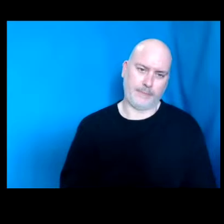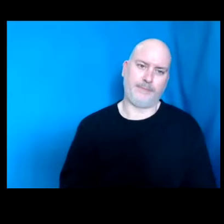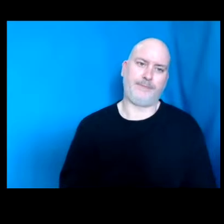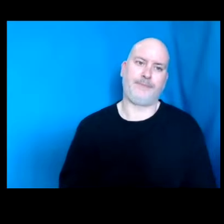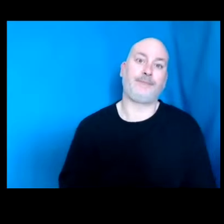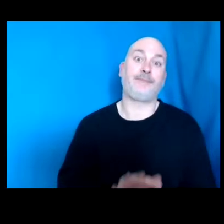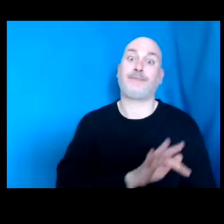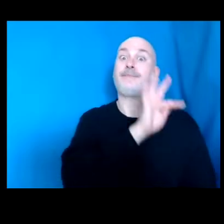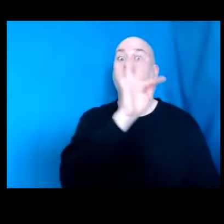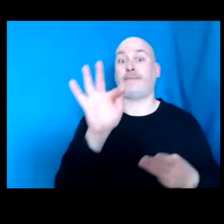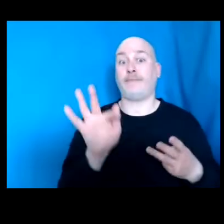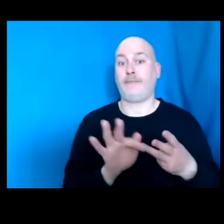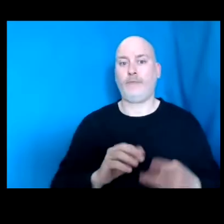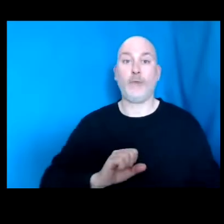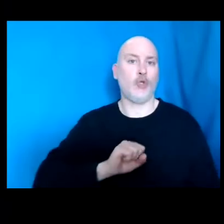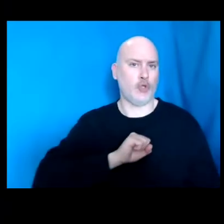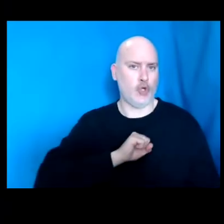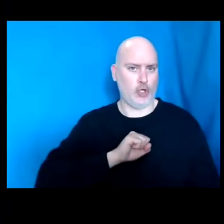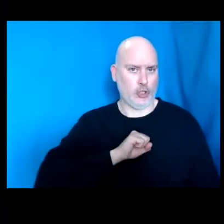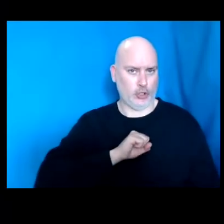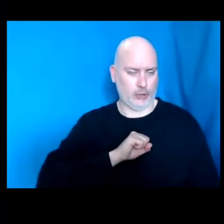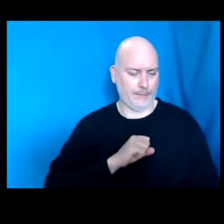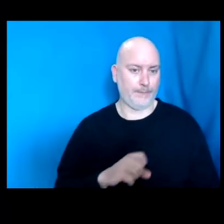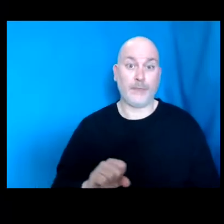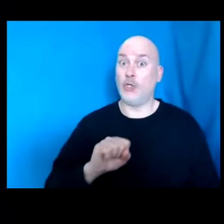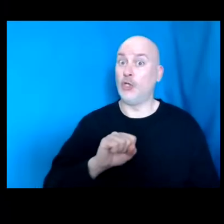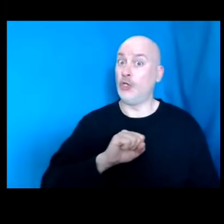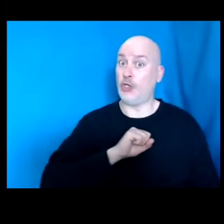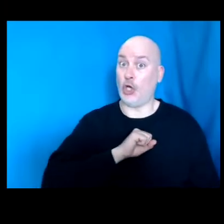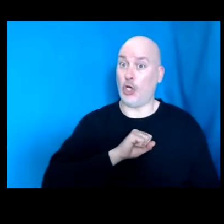Respecto a la tos, ya sabéis que la tos es el